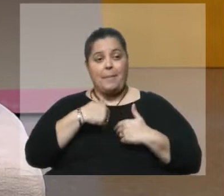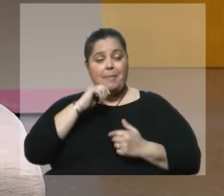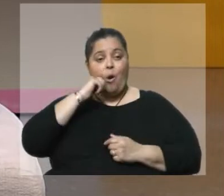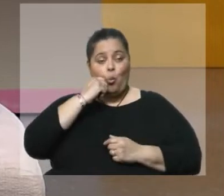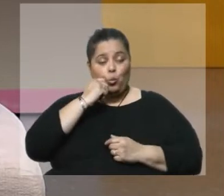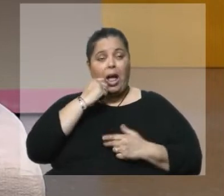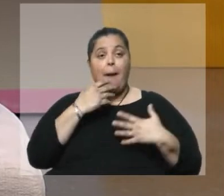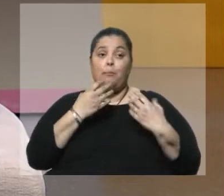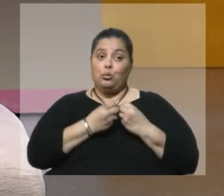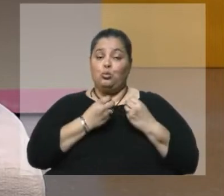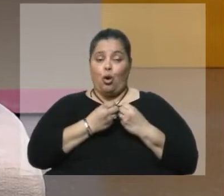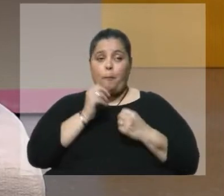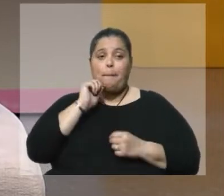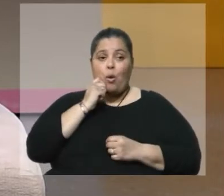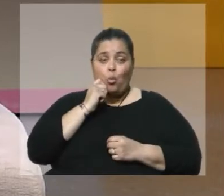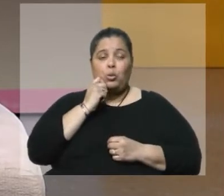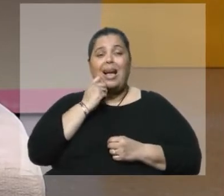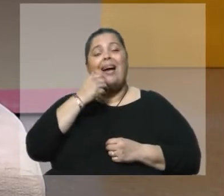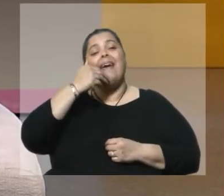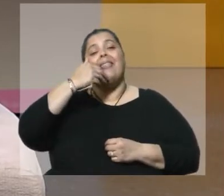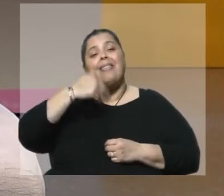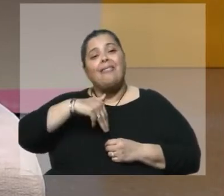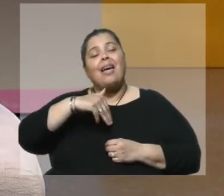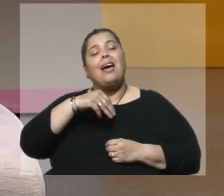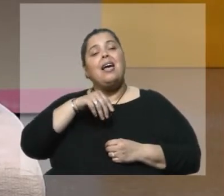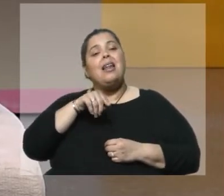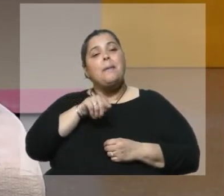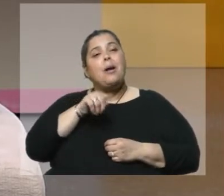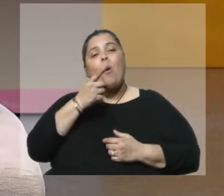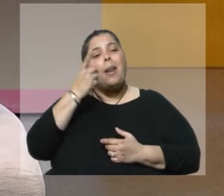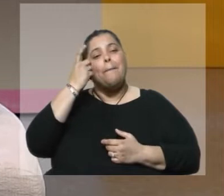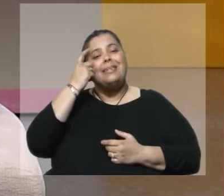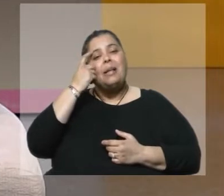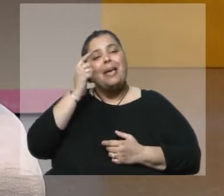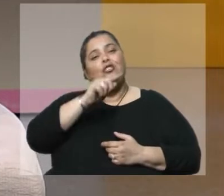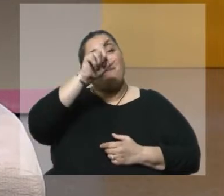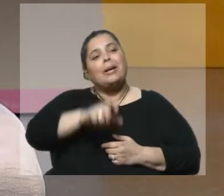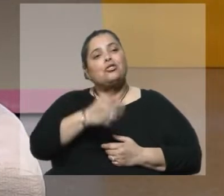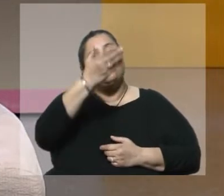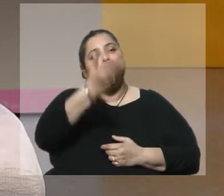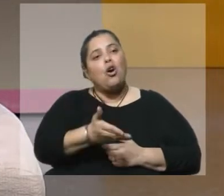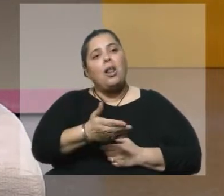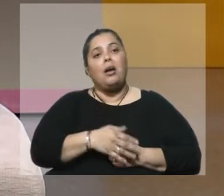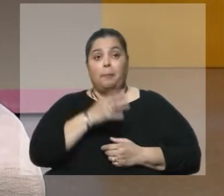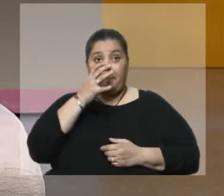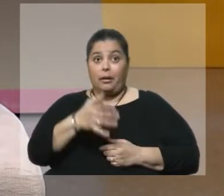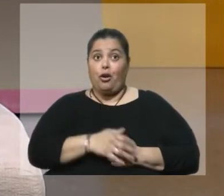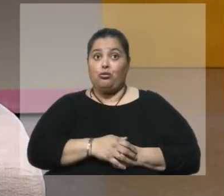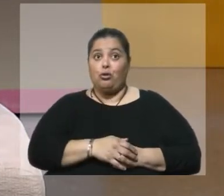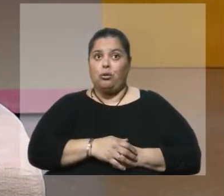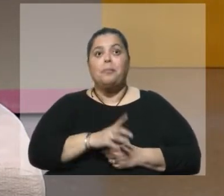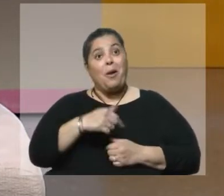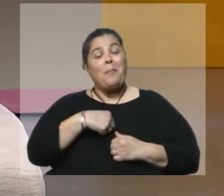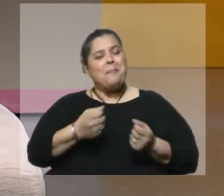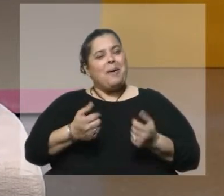Me gusta muchísimo entender el pensamiento del otro. Eso es peligrosísimo. Sí, pero me